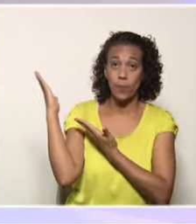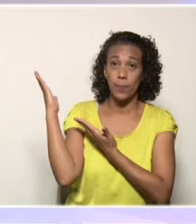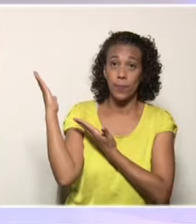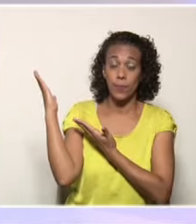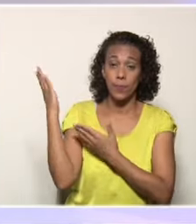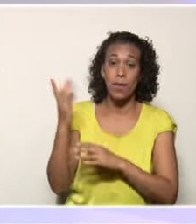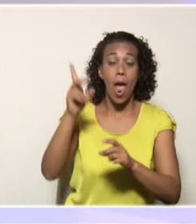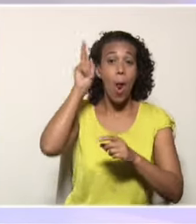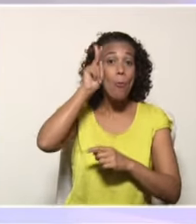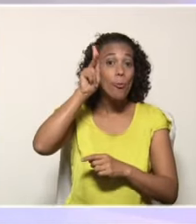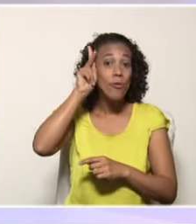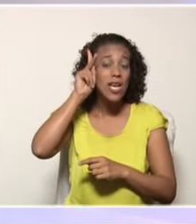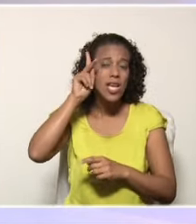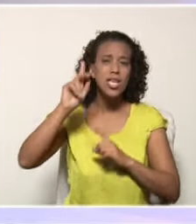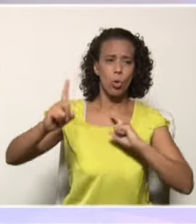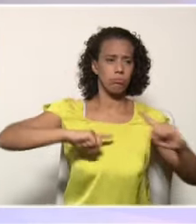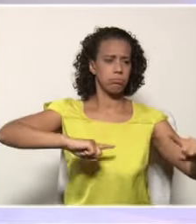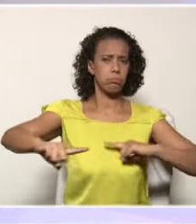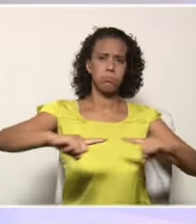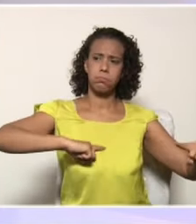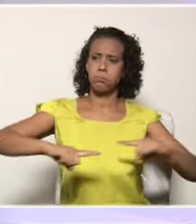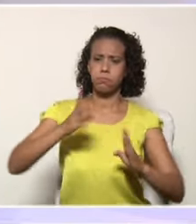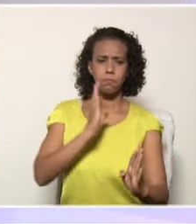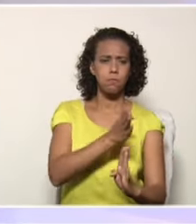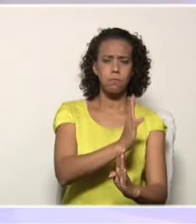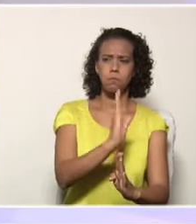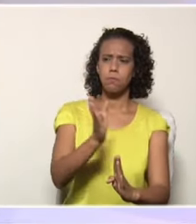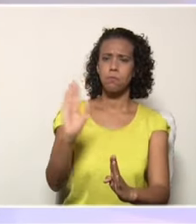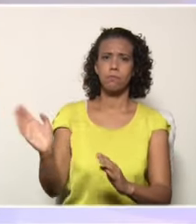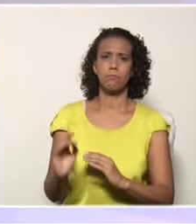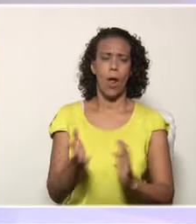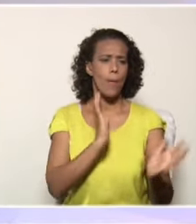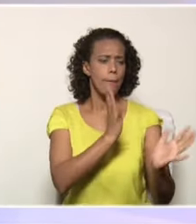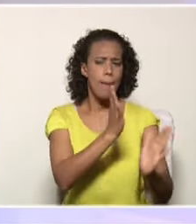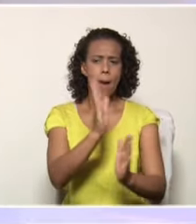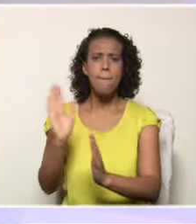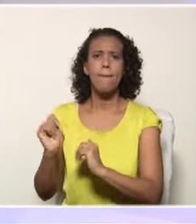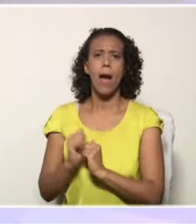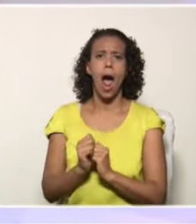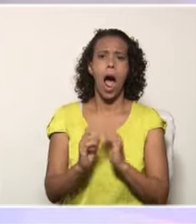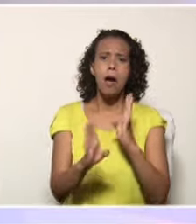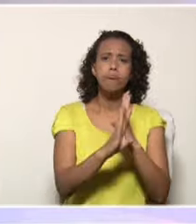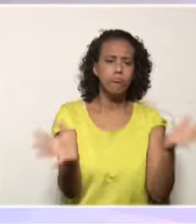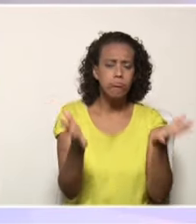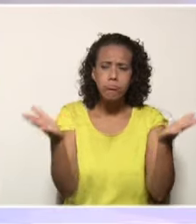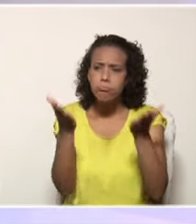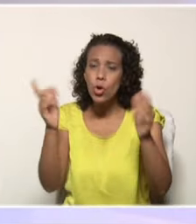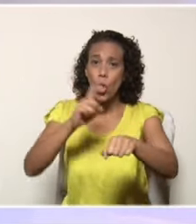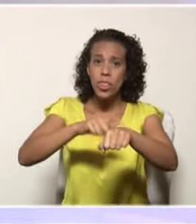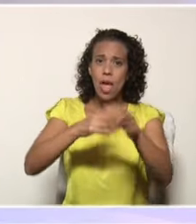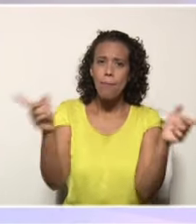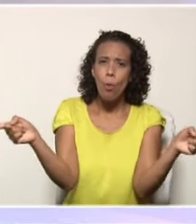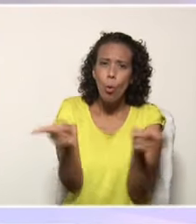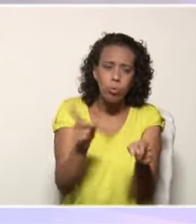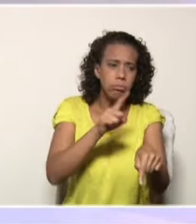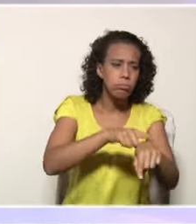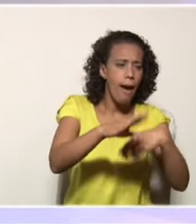el docente dirige la clase durante su tiempo determinado.